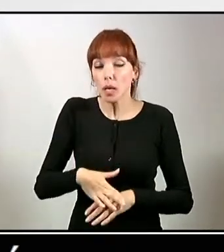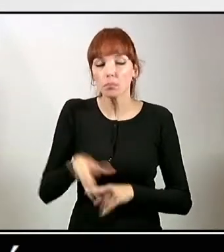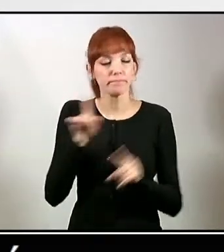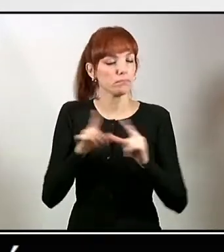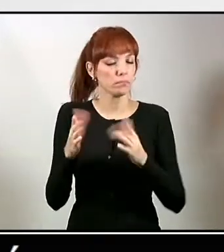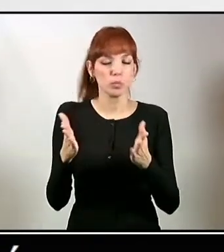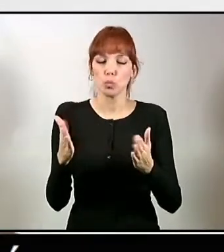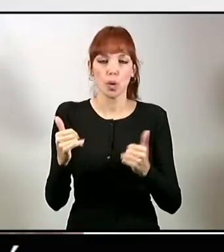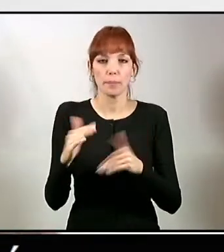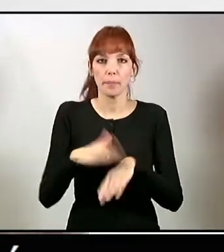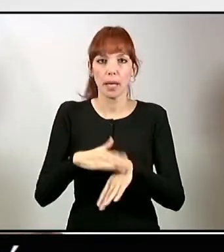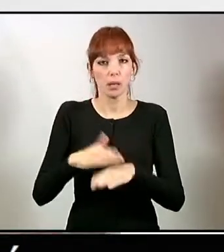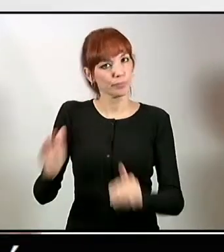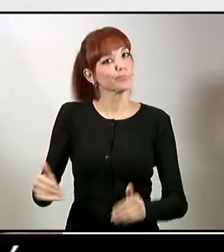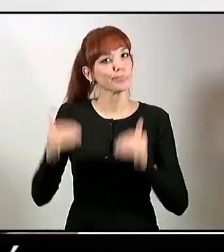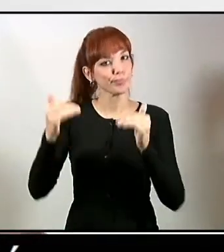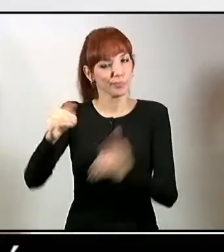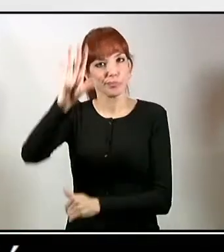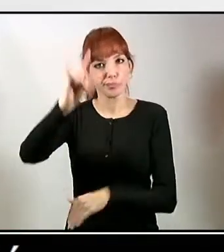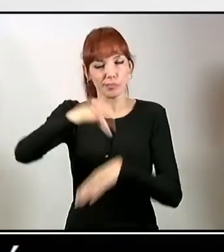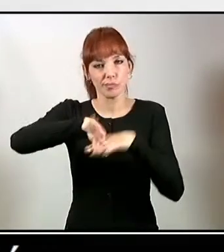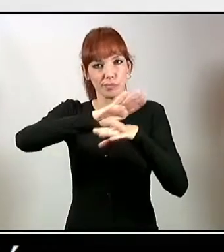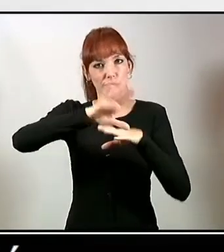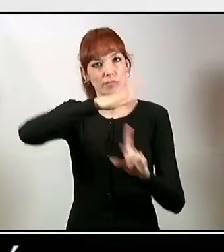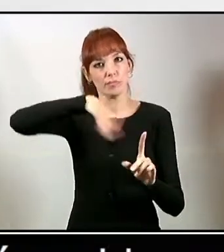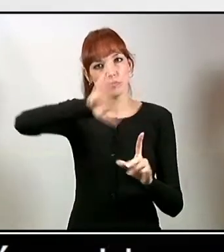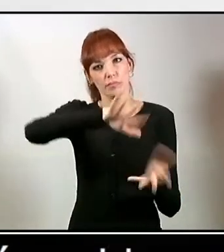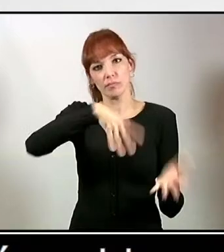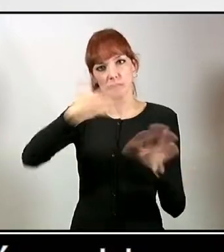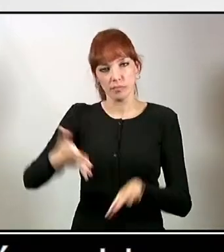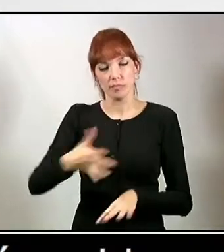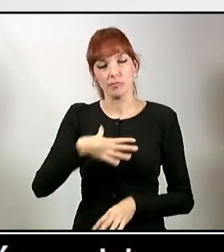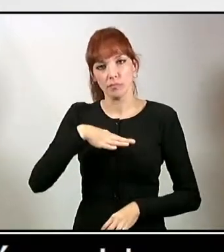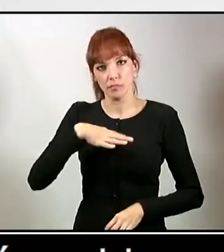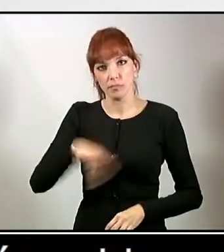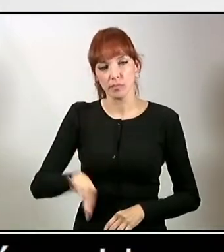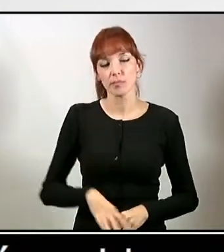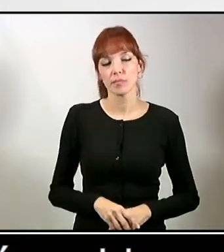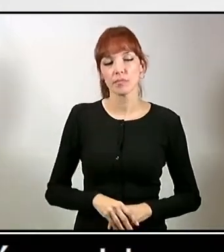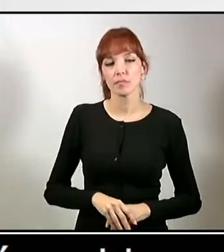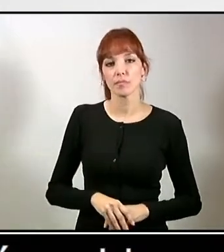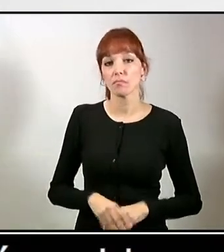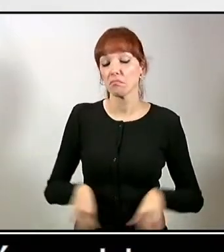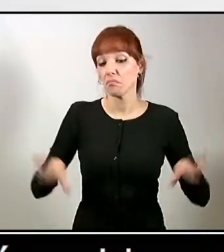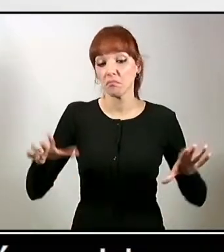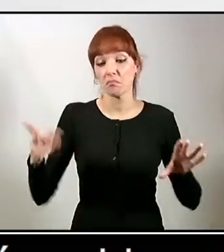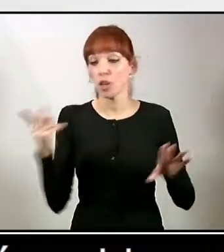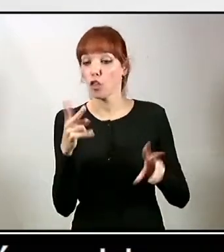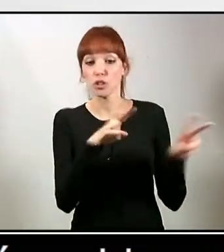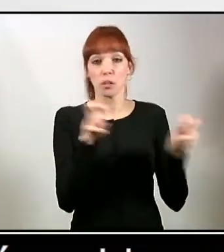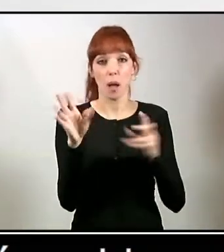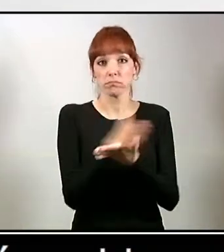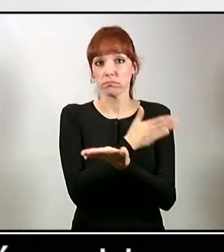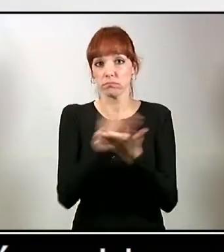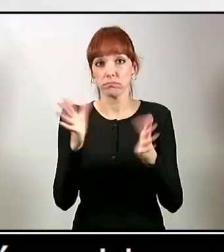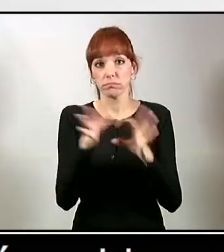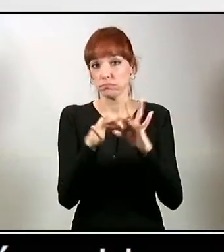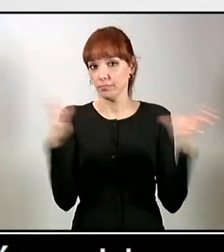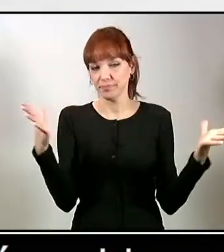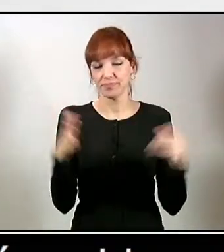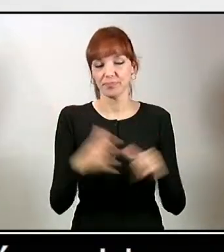problema para que la Consejería de Transición Ecológica apruebe precisamente esa prórroga. Pero no están interconectados el uno con el